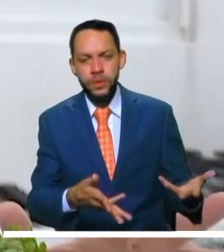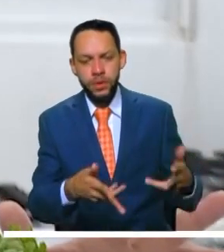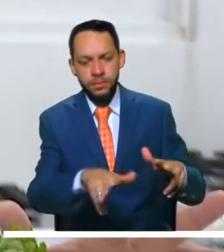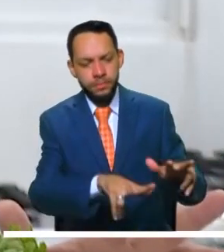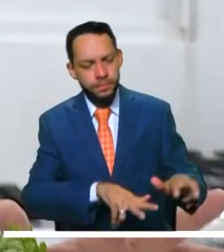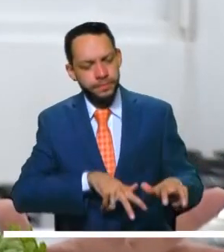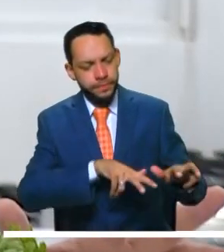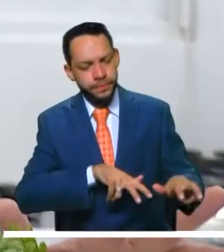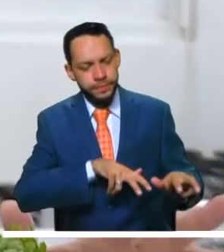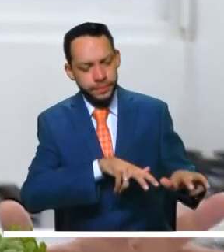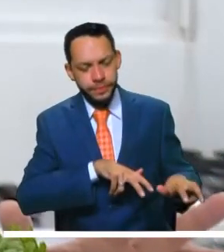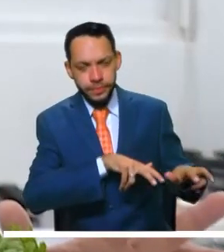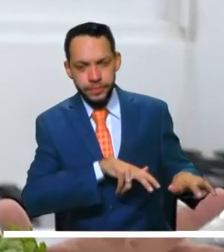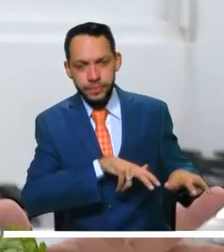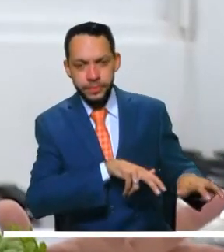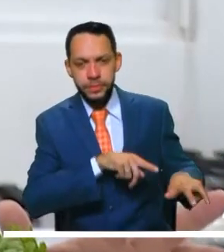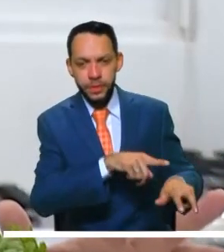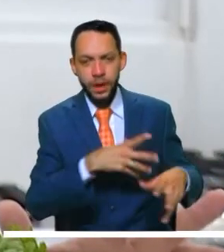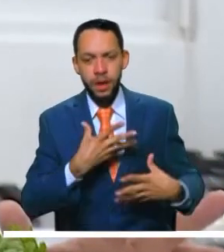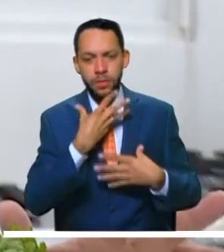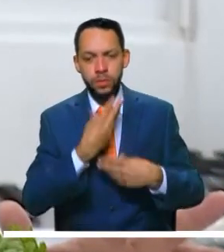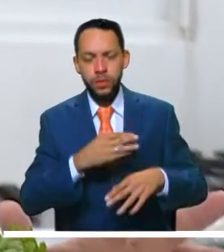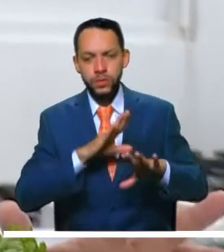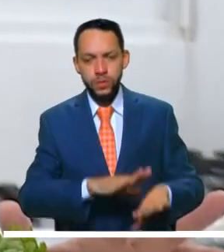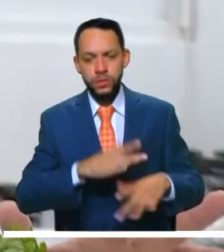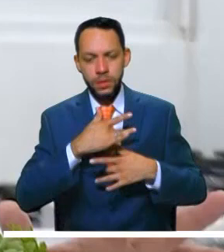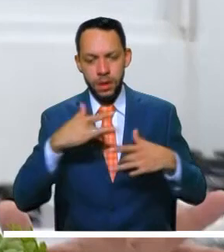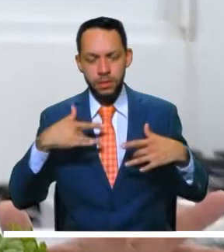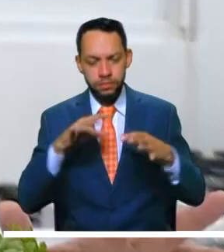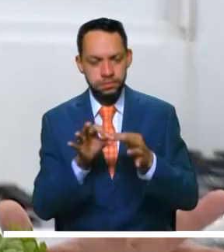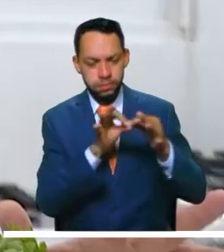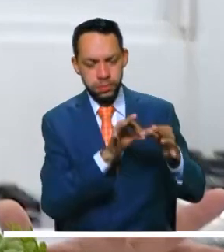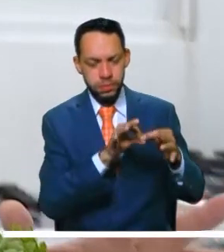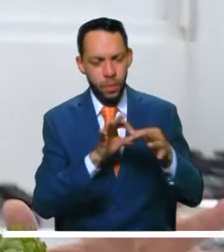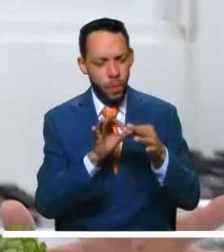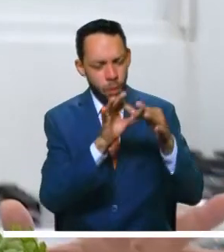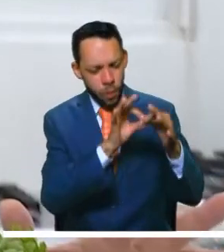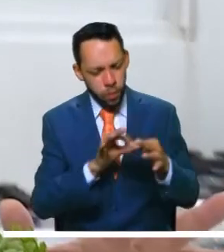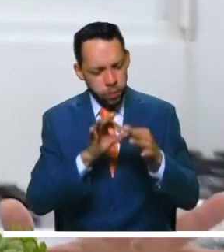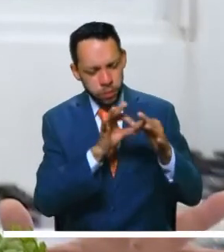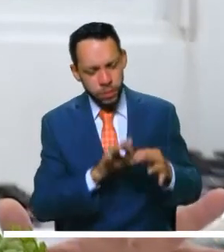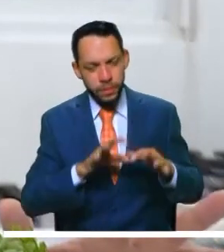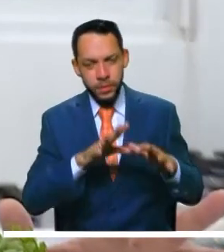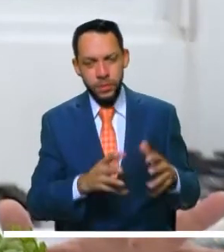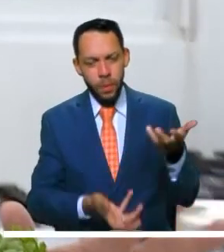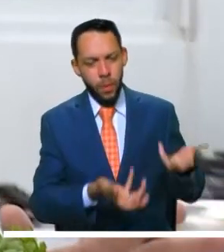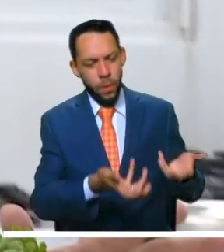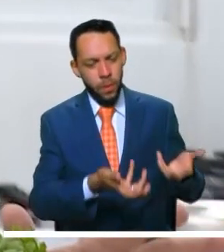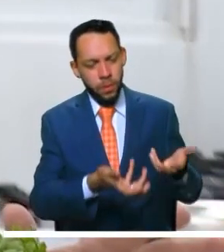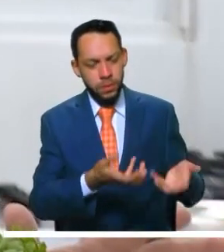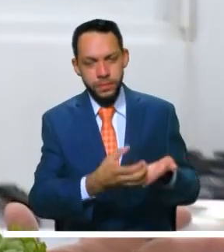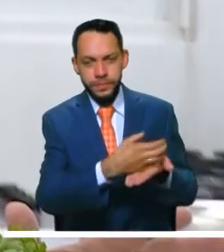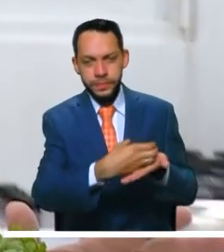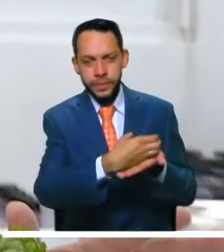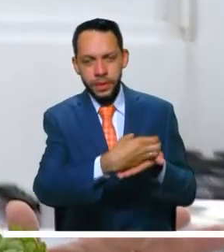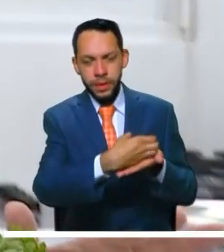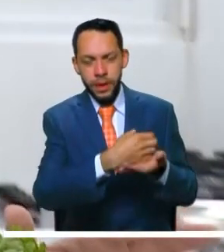huerta, como nos lo enseñó Hipócrates, tu cocina, tu medicina. Cómo hacer de la cocina una farmacia, nuestro